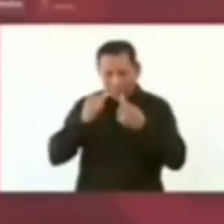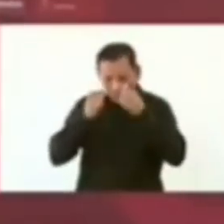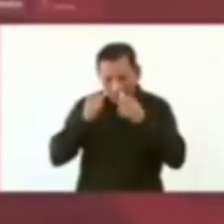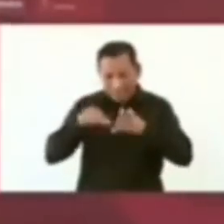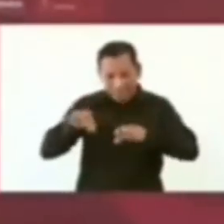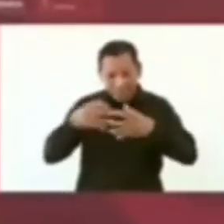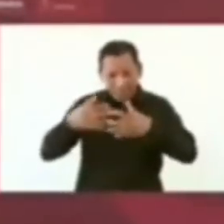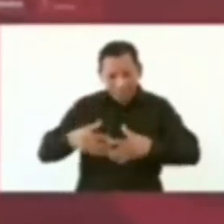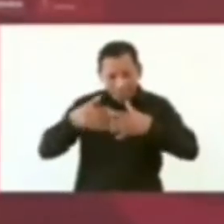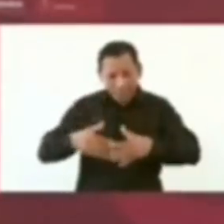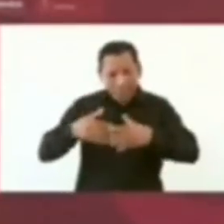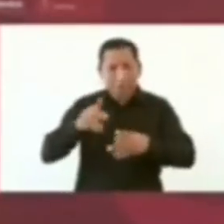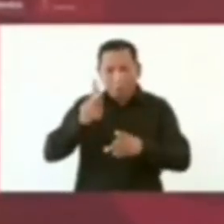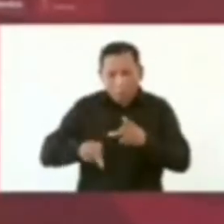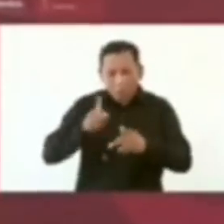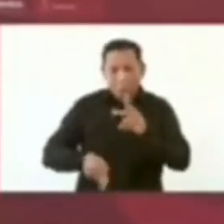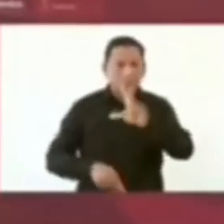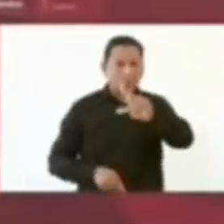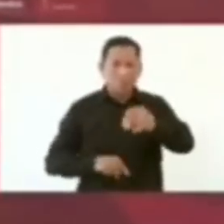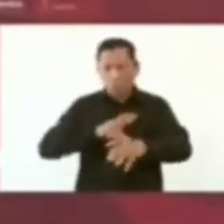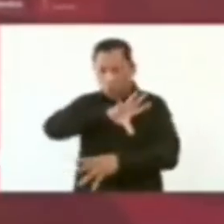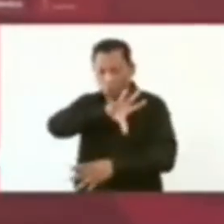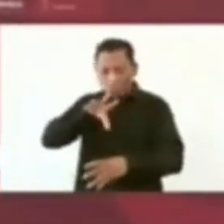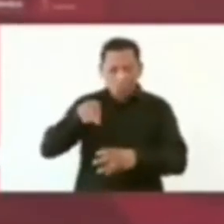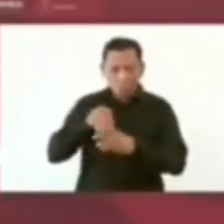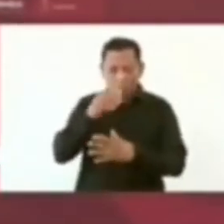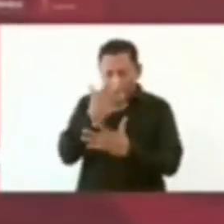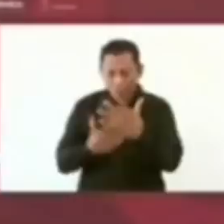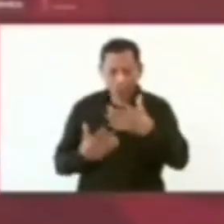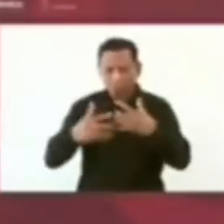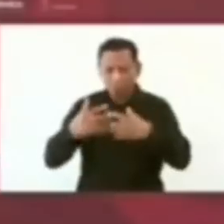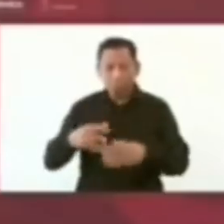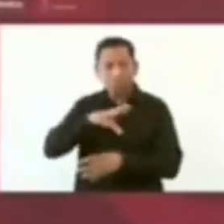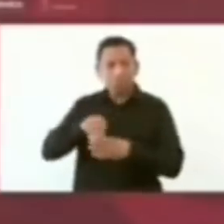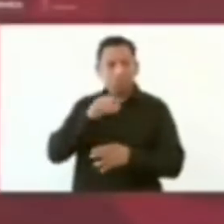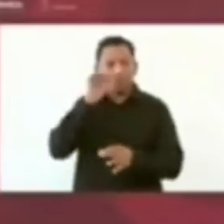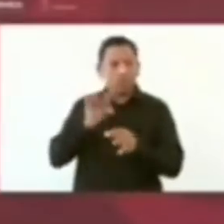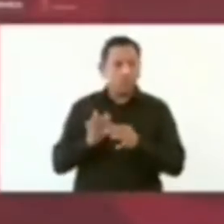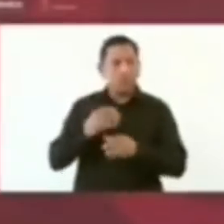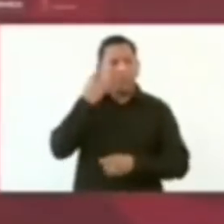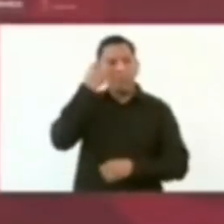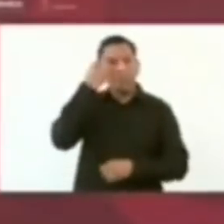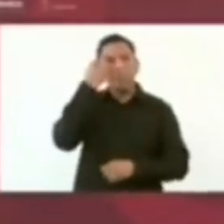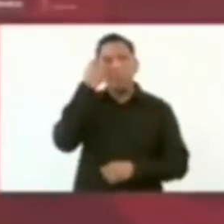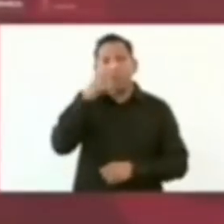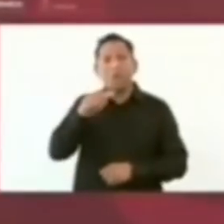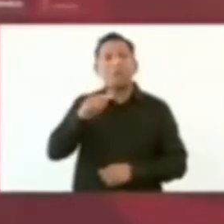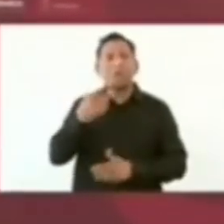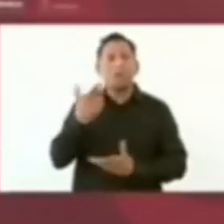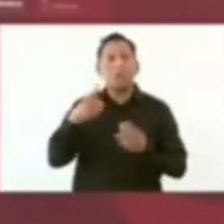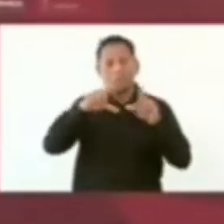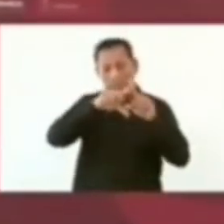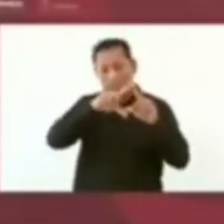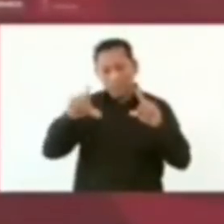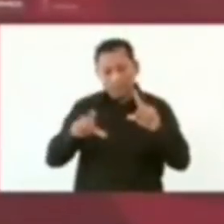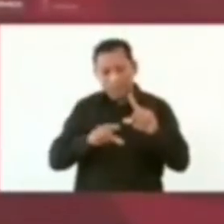en proceso. Las vamos a terminar todas para que